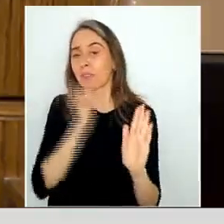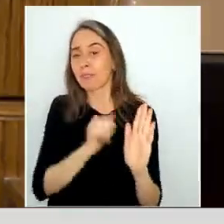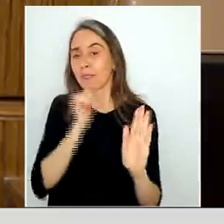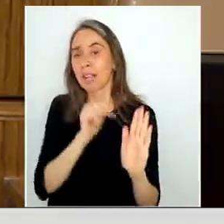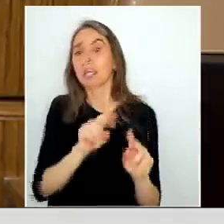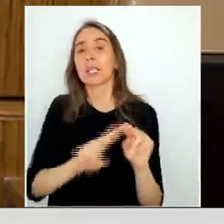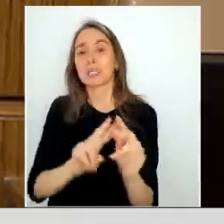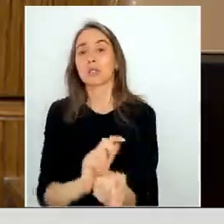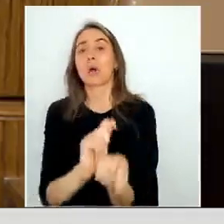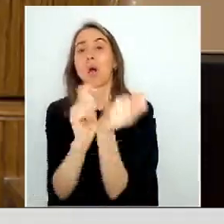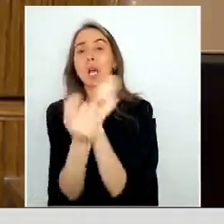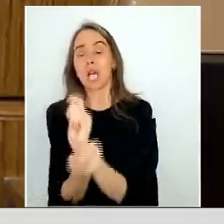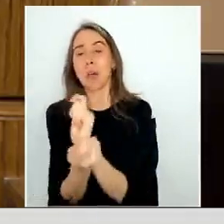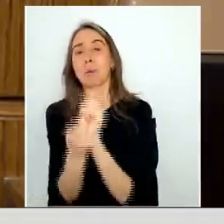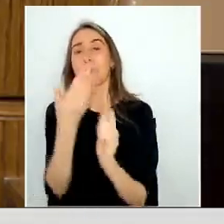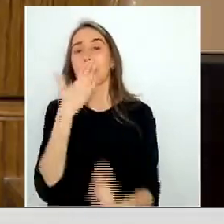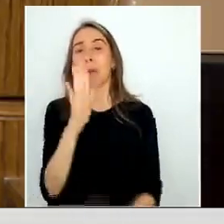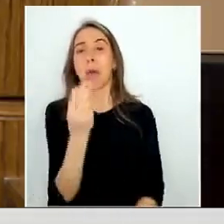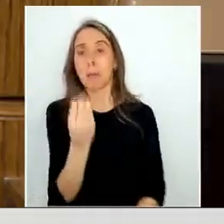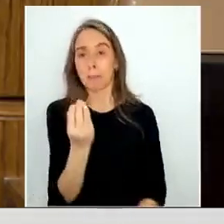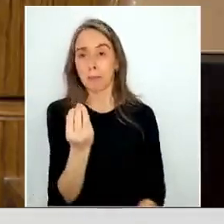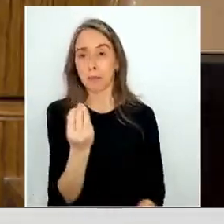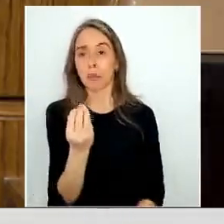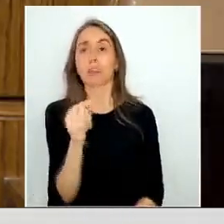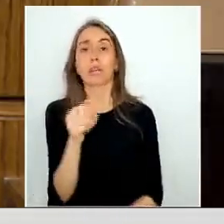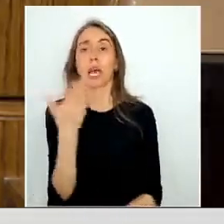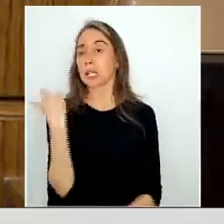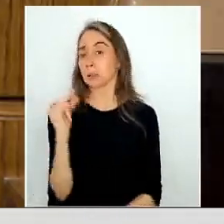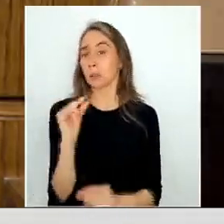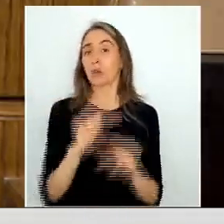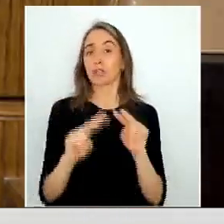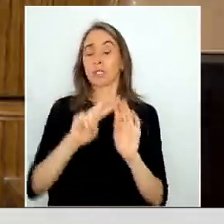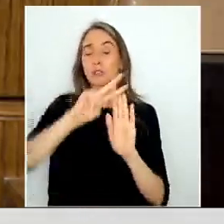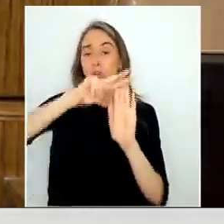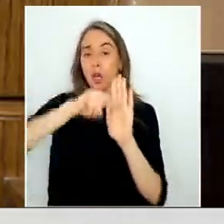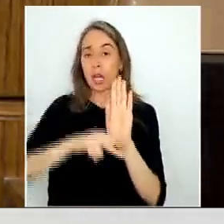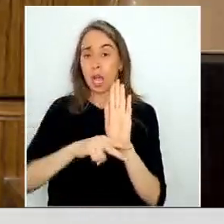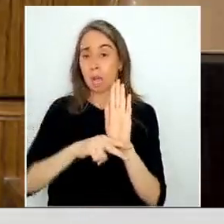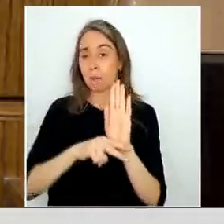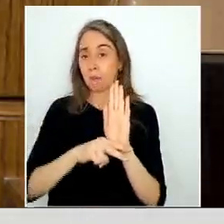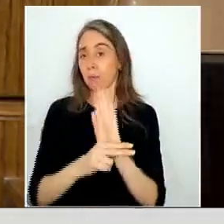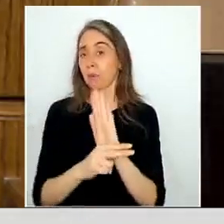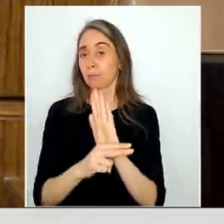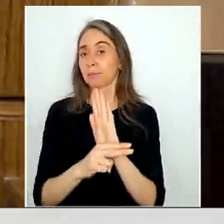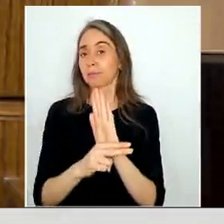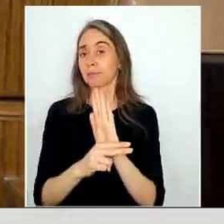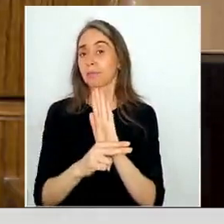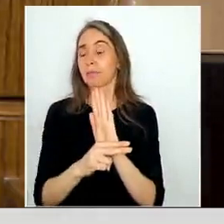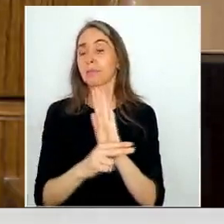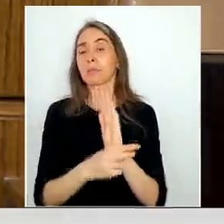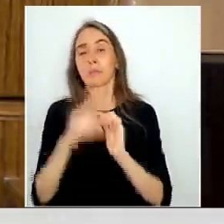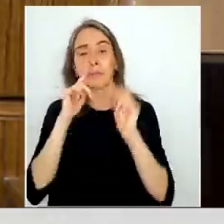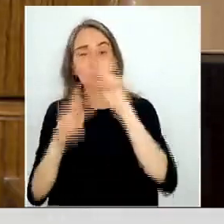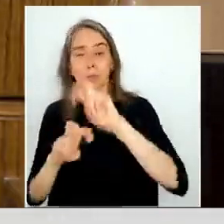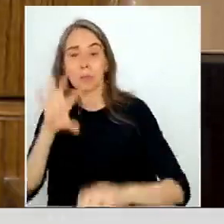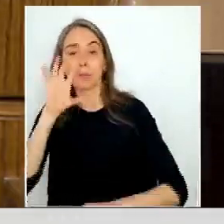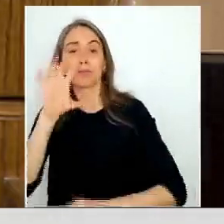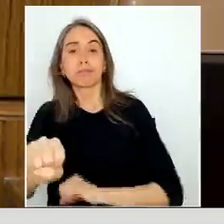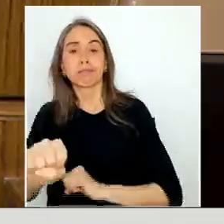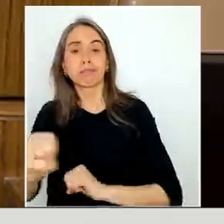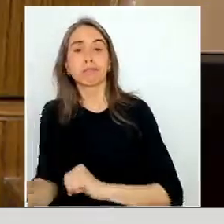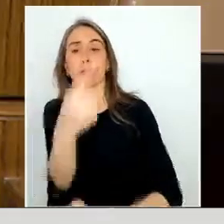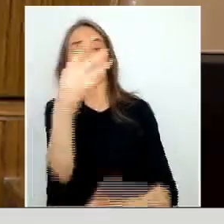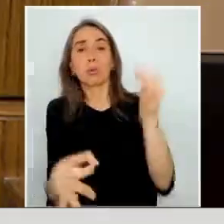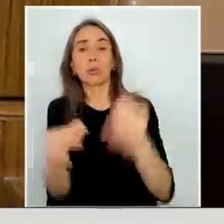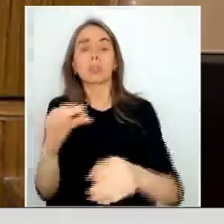sea óptima dentro de estos últimos cambios está por ejemplo las más recientes modificaciones para la persecución del crimen organizado una de los